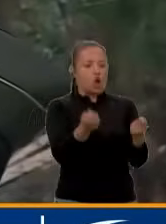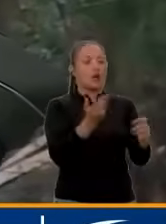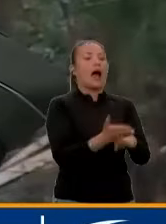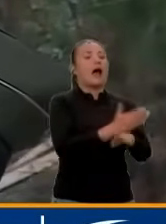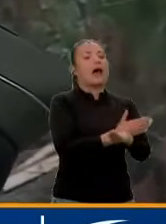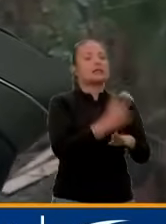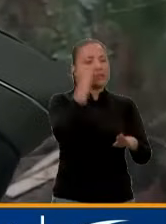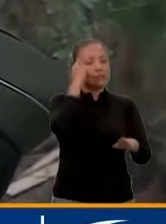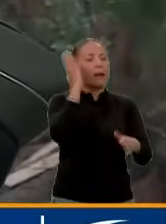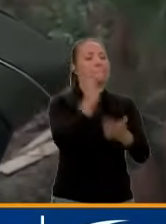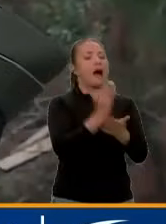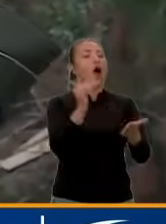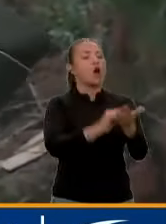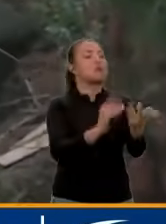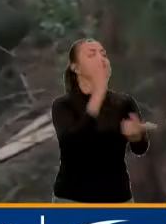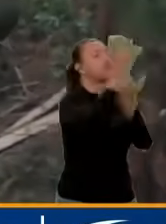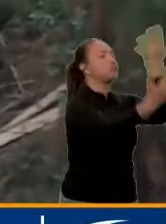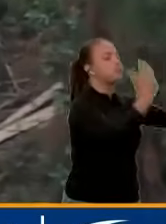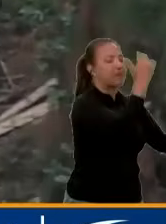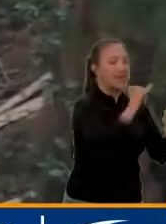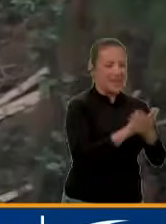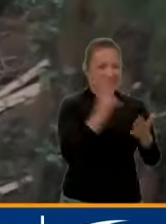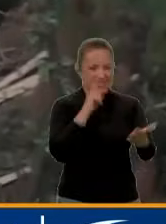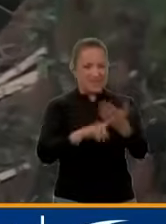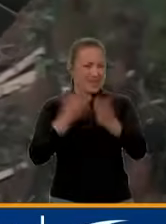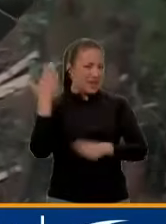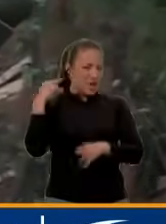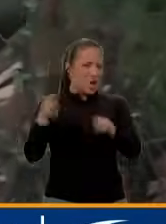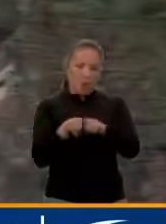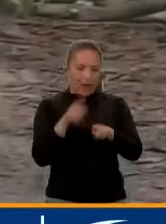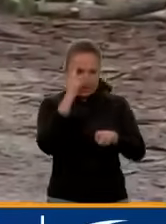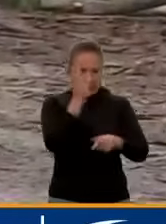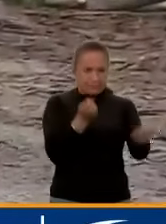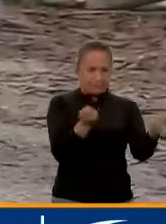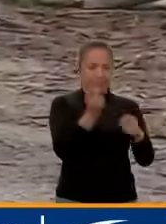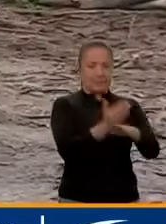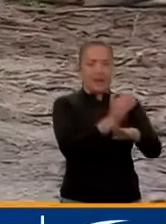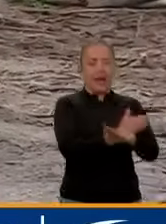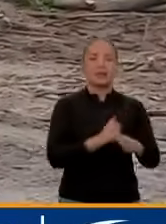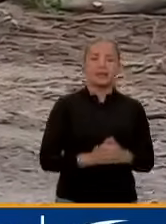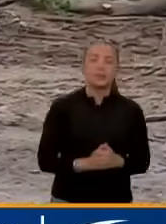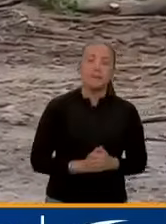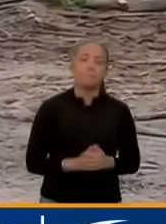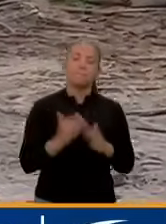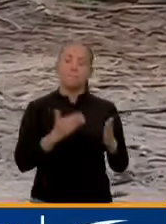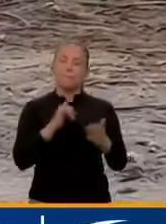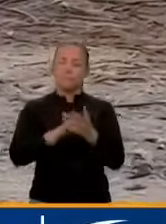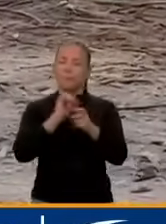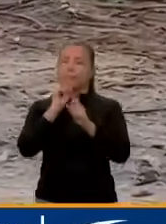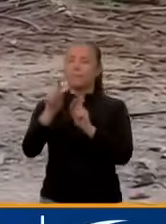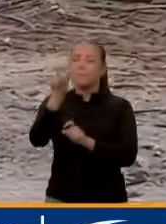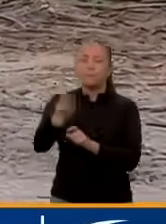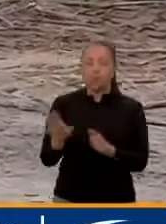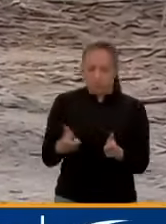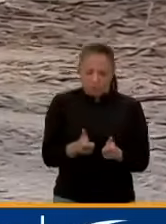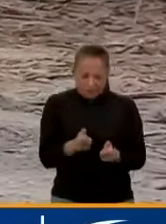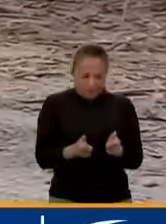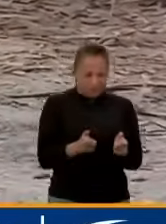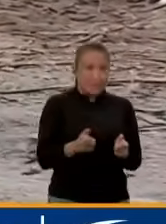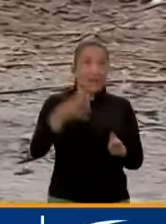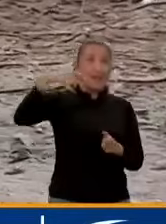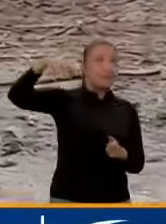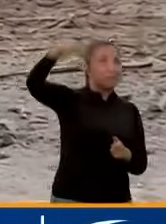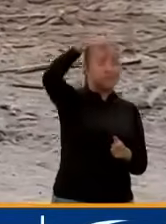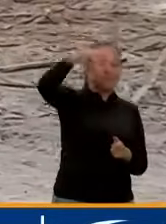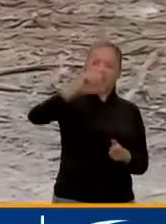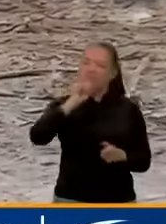una emergencia como la que vivimos durante los últimos días. Vamos a preguntarle a uno de los operadores de los drones qué es lo que están haciendo en